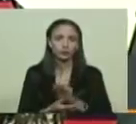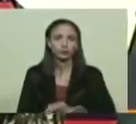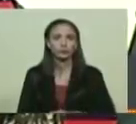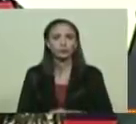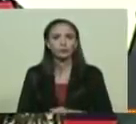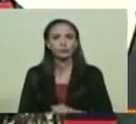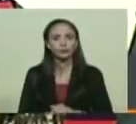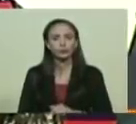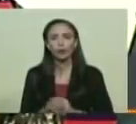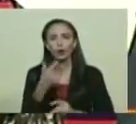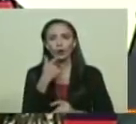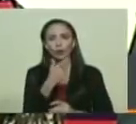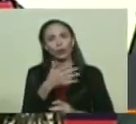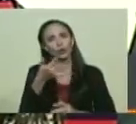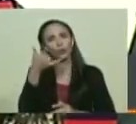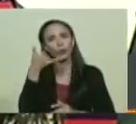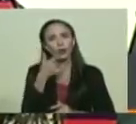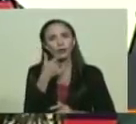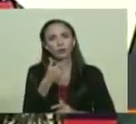Le dije, bueno,